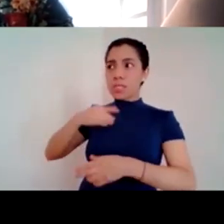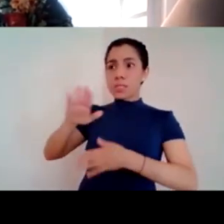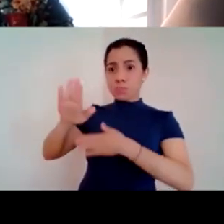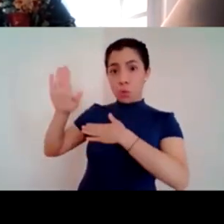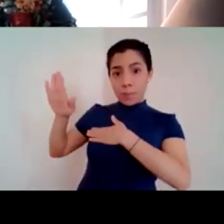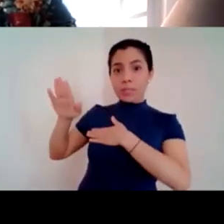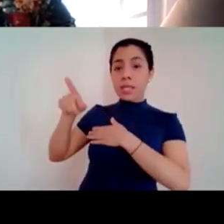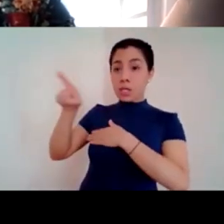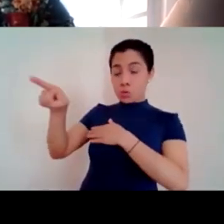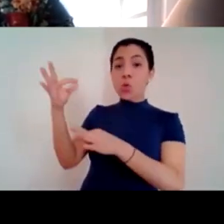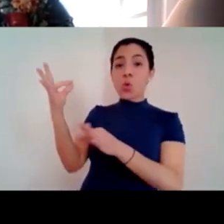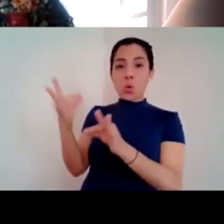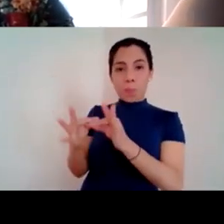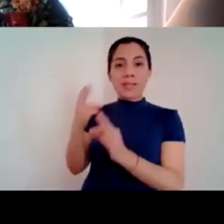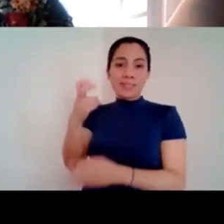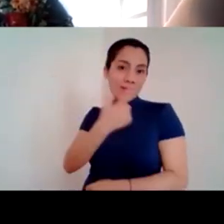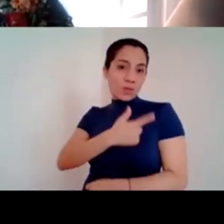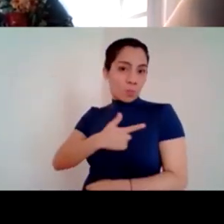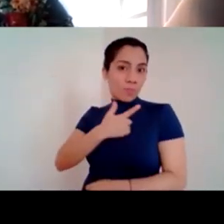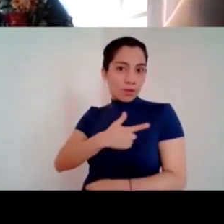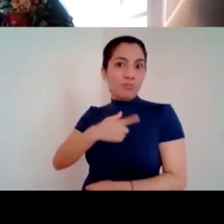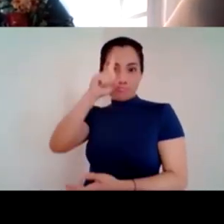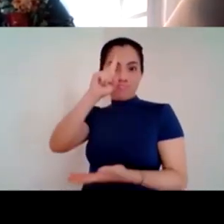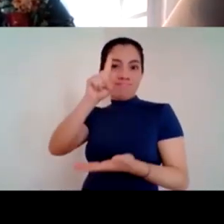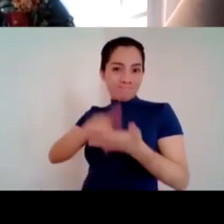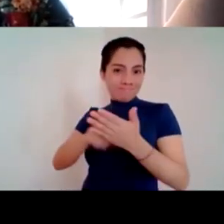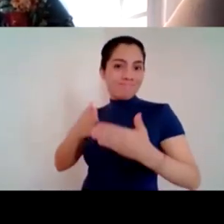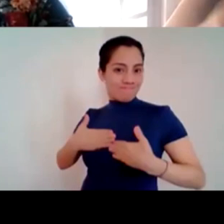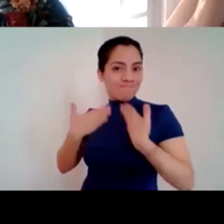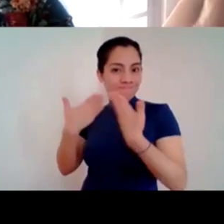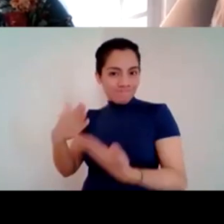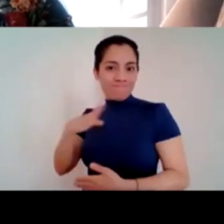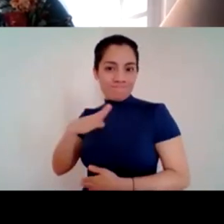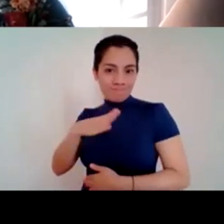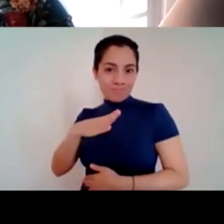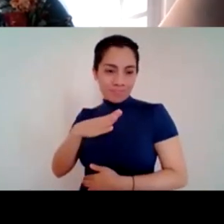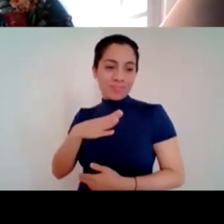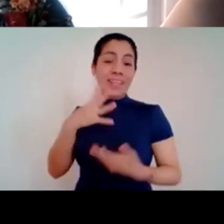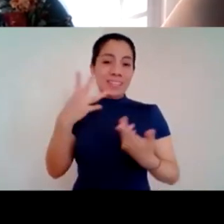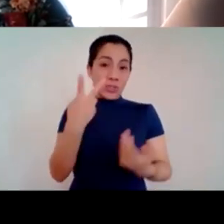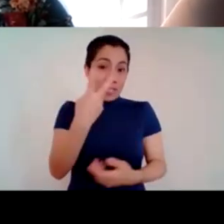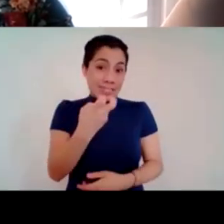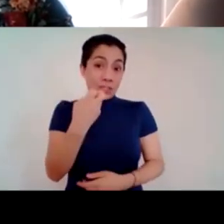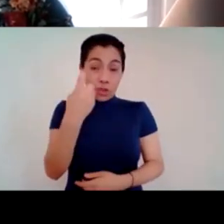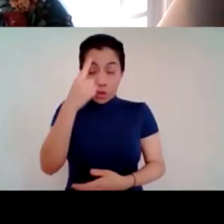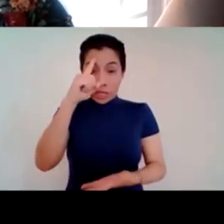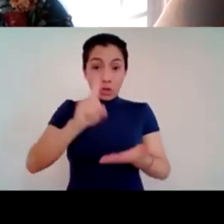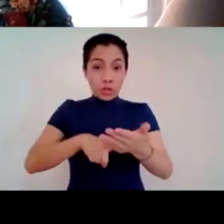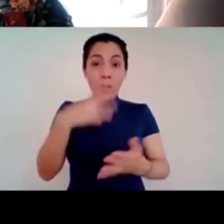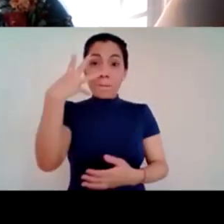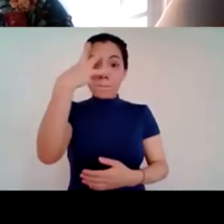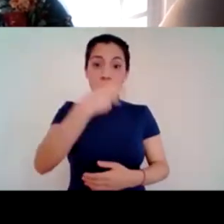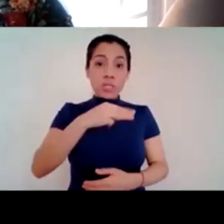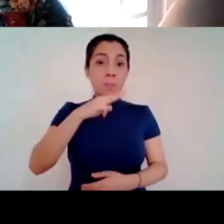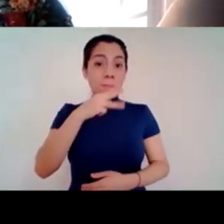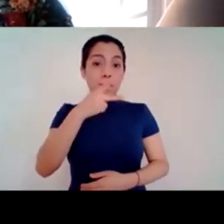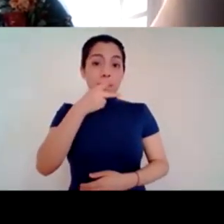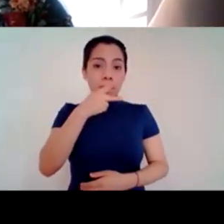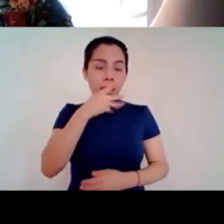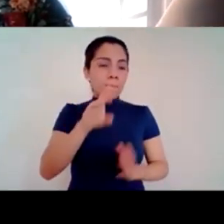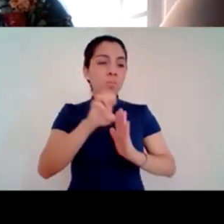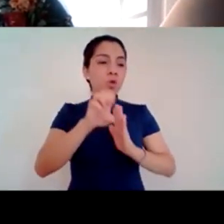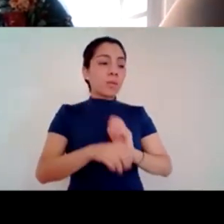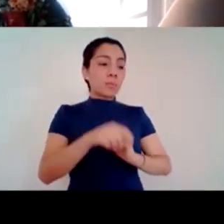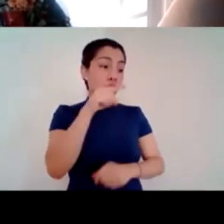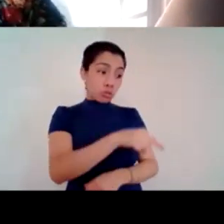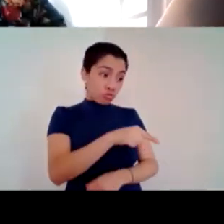algo incluso si estás hablando de si no te esfuerzas por el examen no vamos a ir a tu lugar